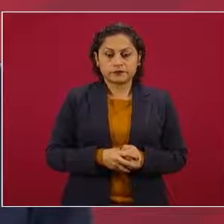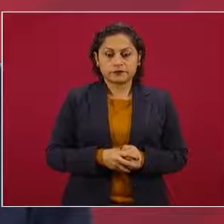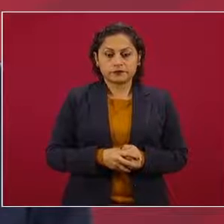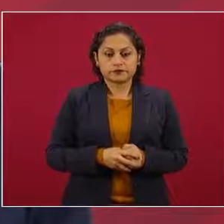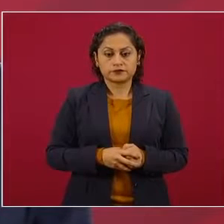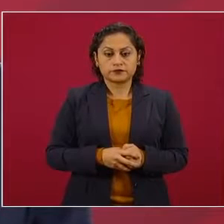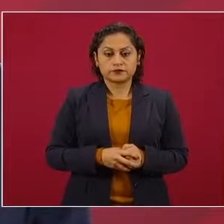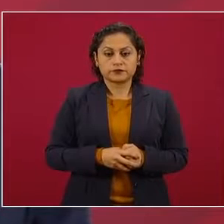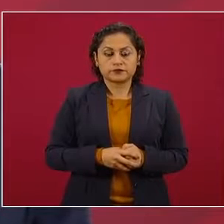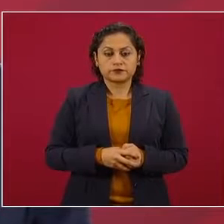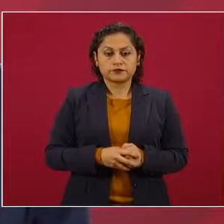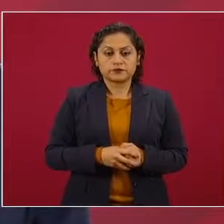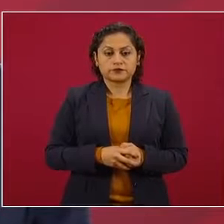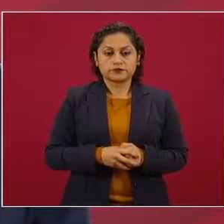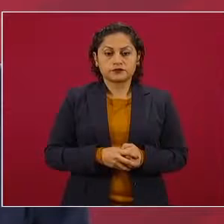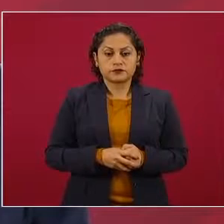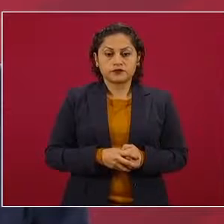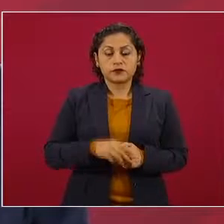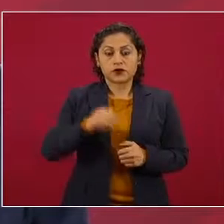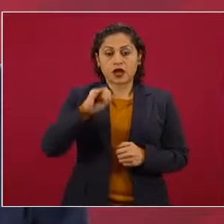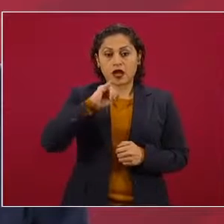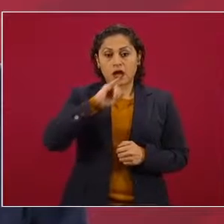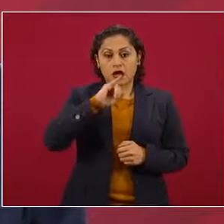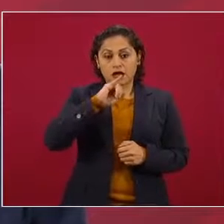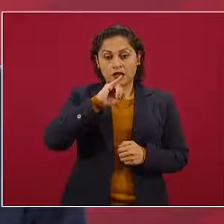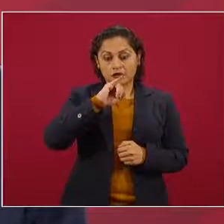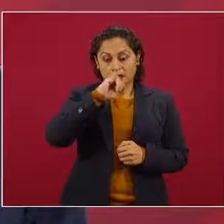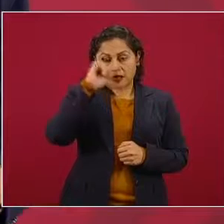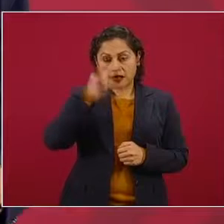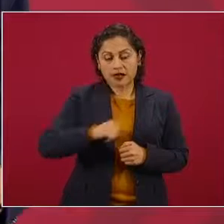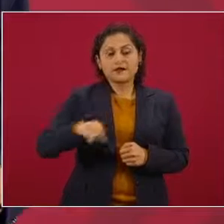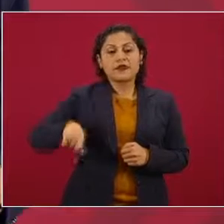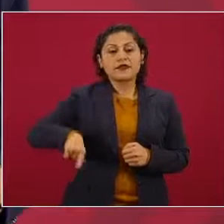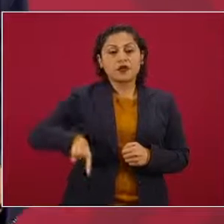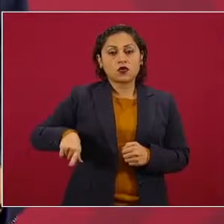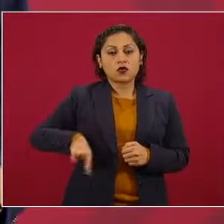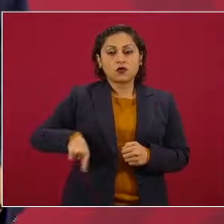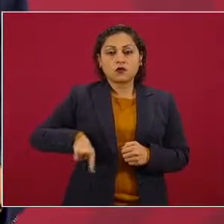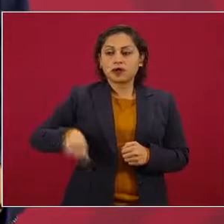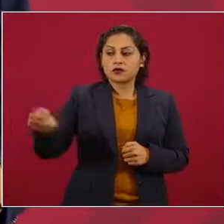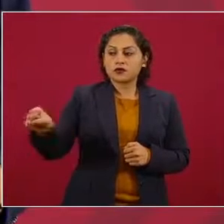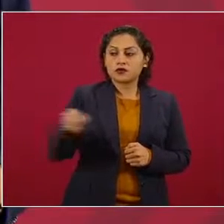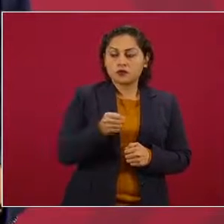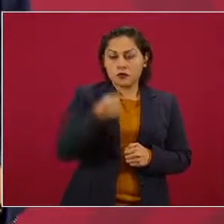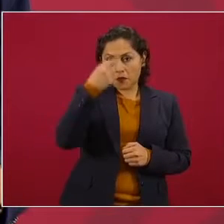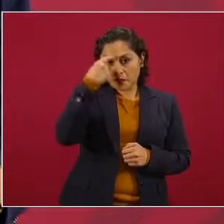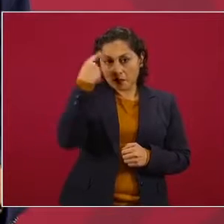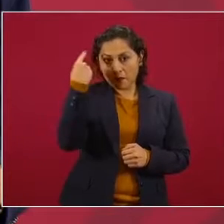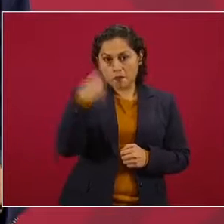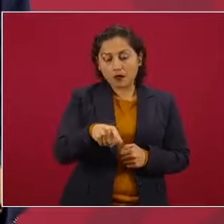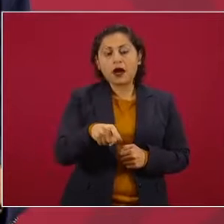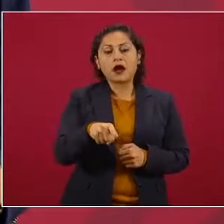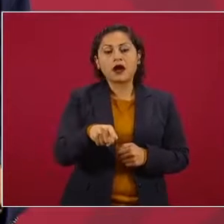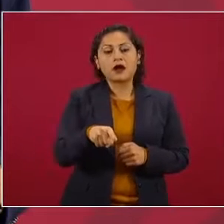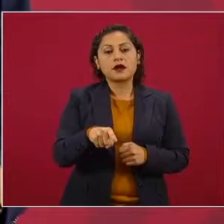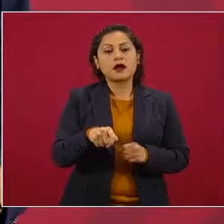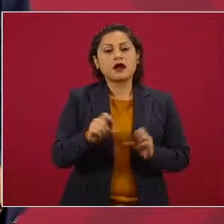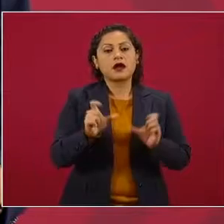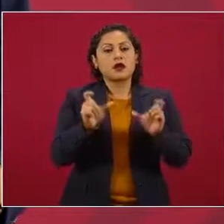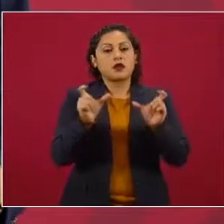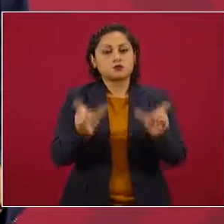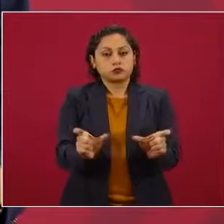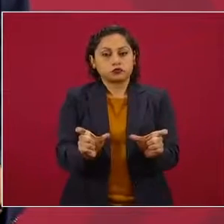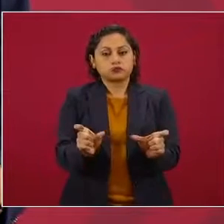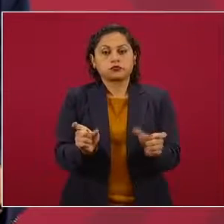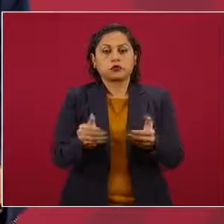necesitaba para poner orden en los puertos,